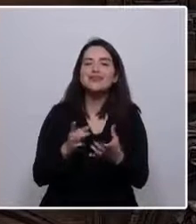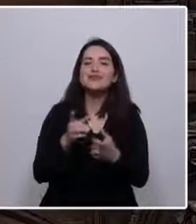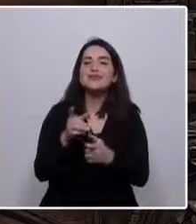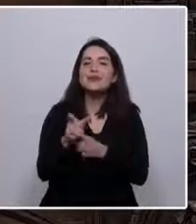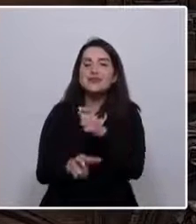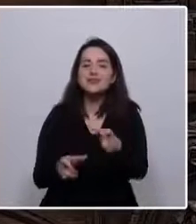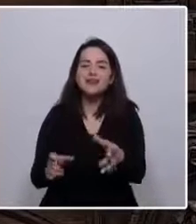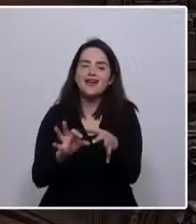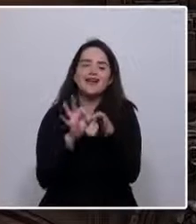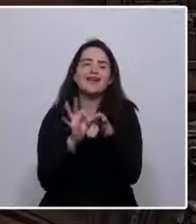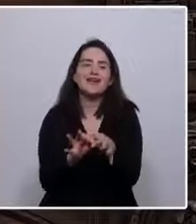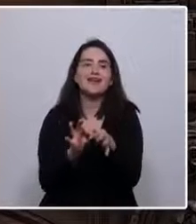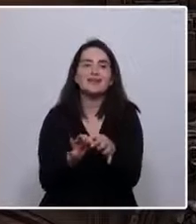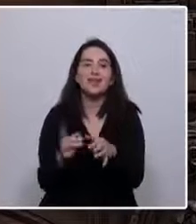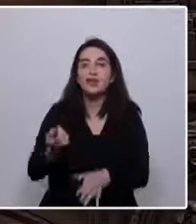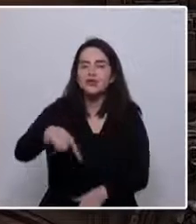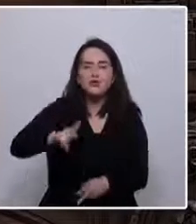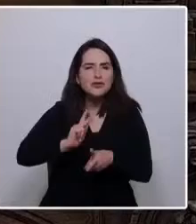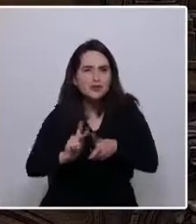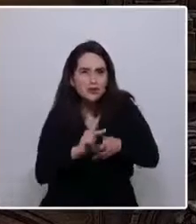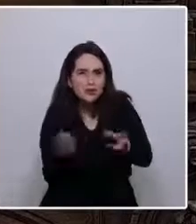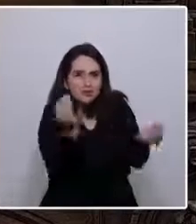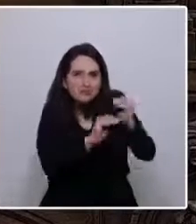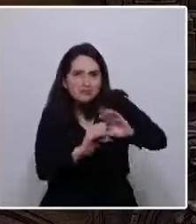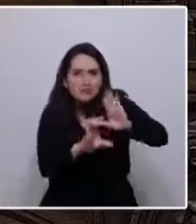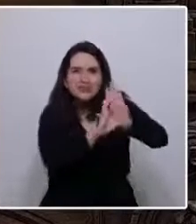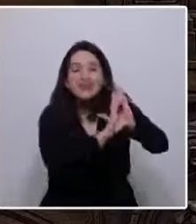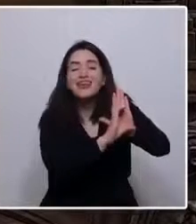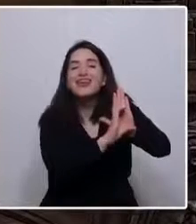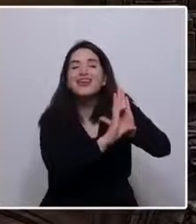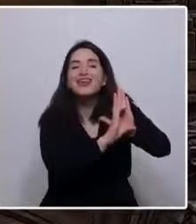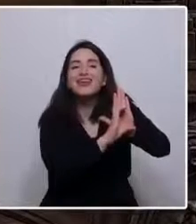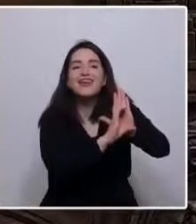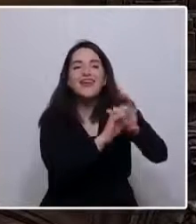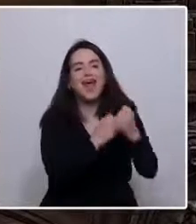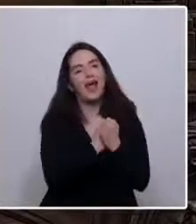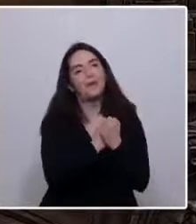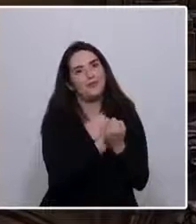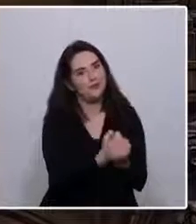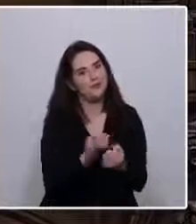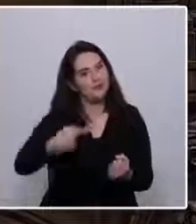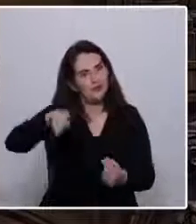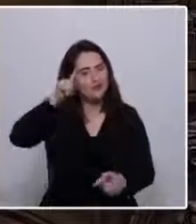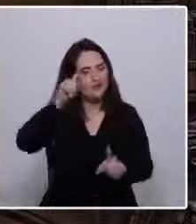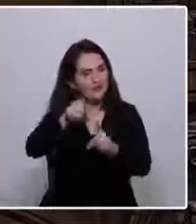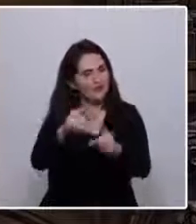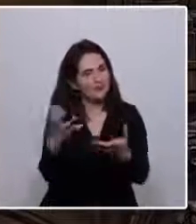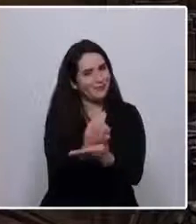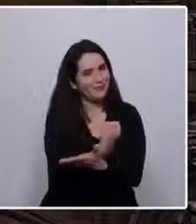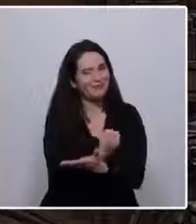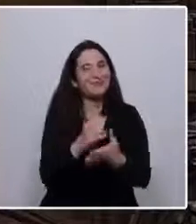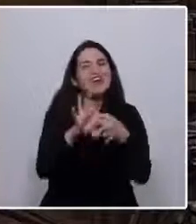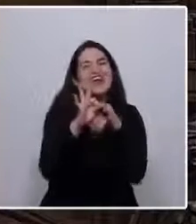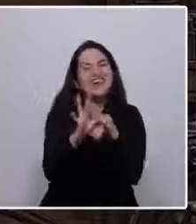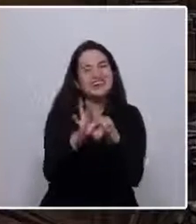inspirados precisamente por la fuerza del amor muchas gracias